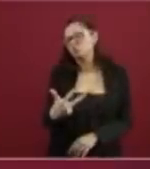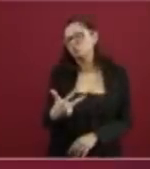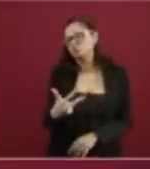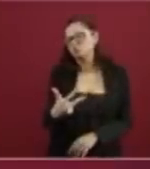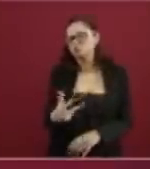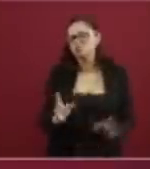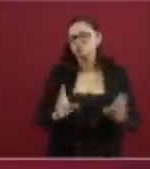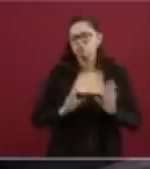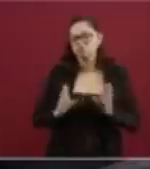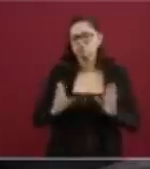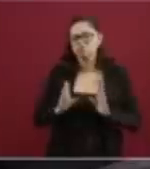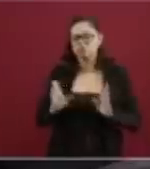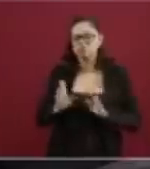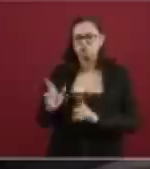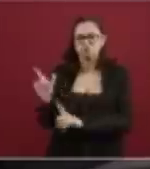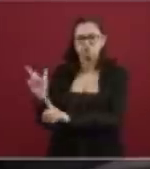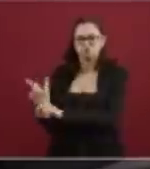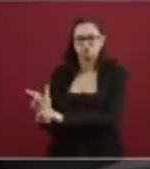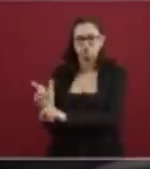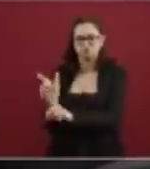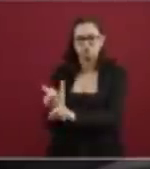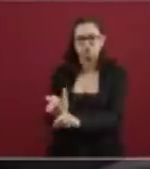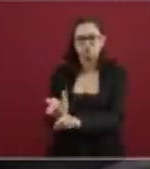elementos, pues